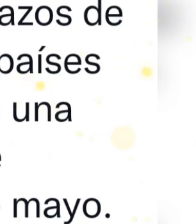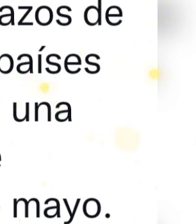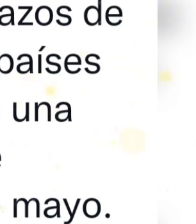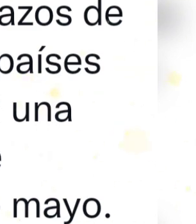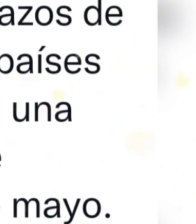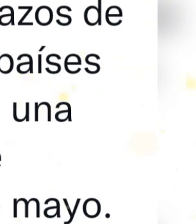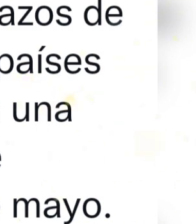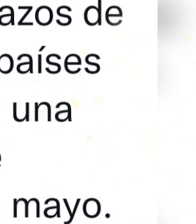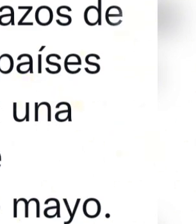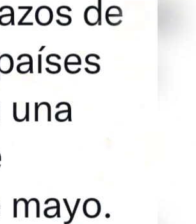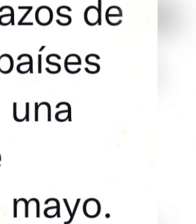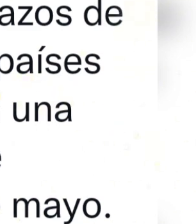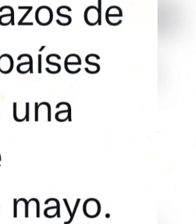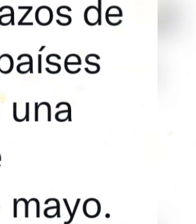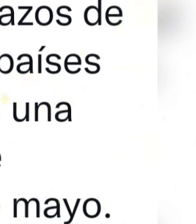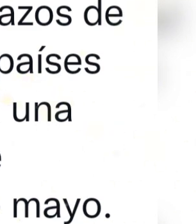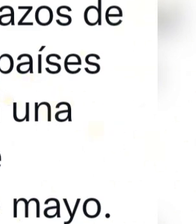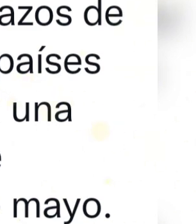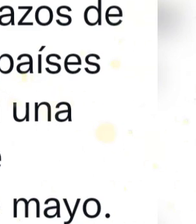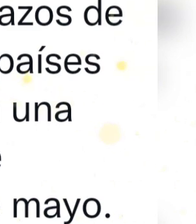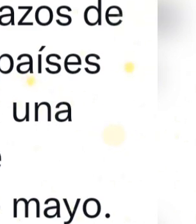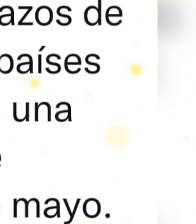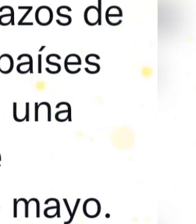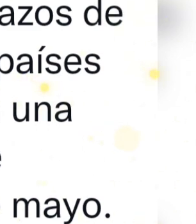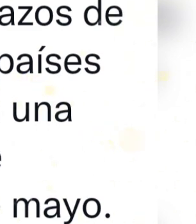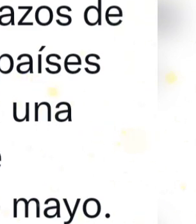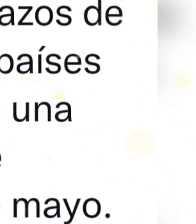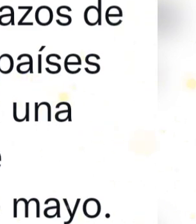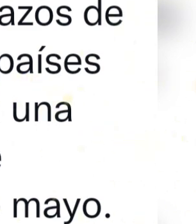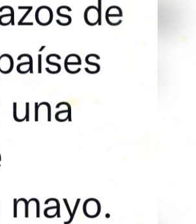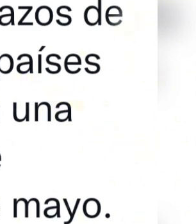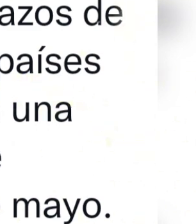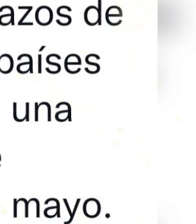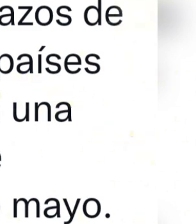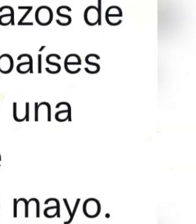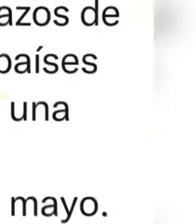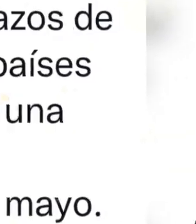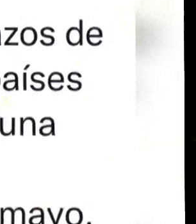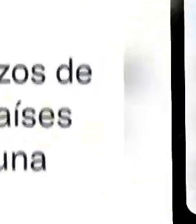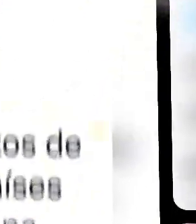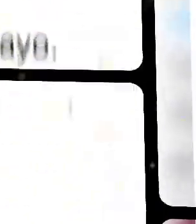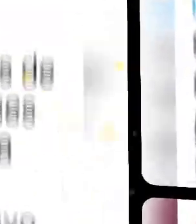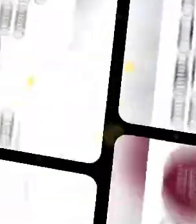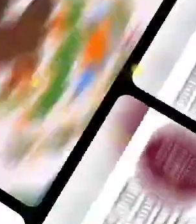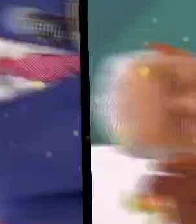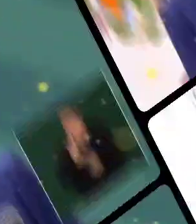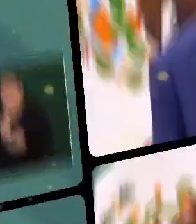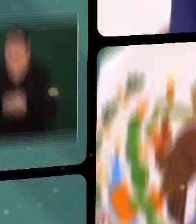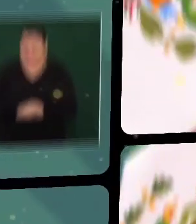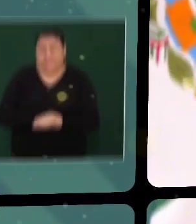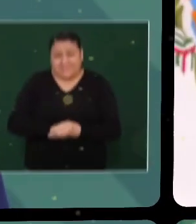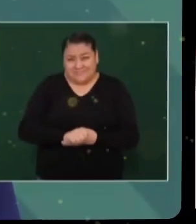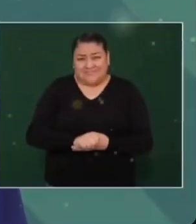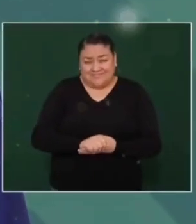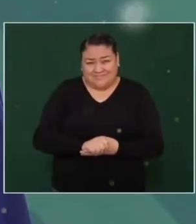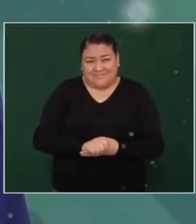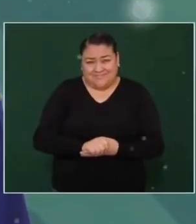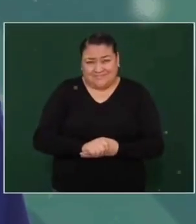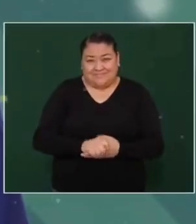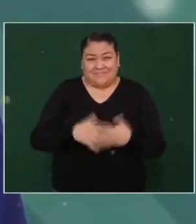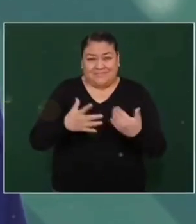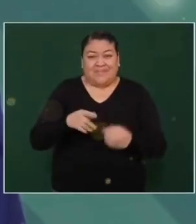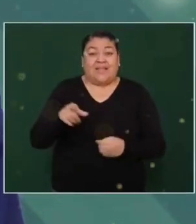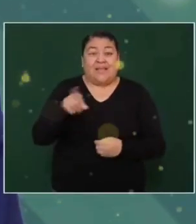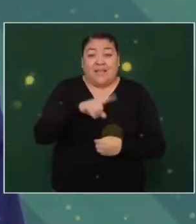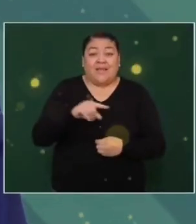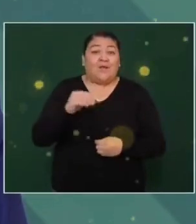presidente López Obrador estrechará los lazos de cooperación entre México y los países de Centroamérica y el